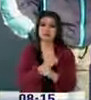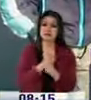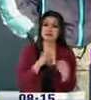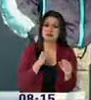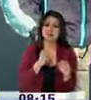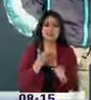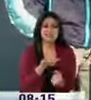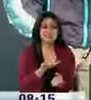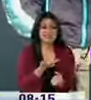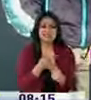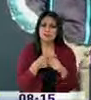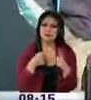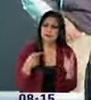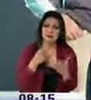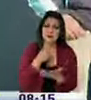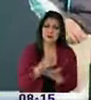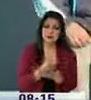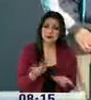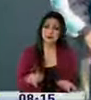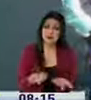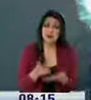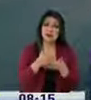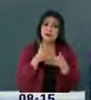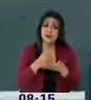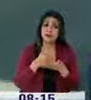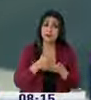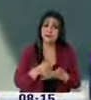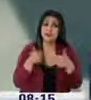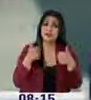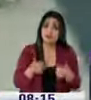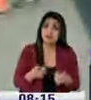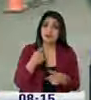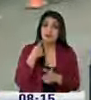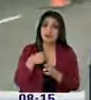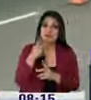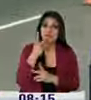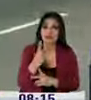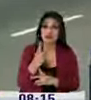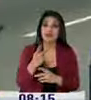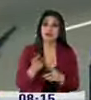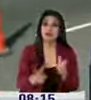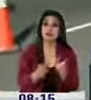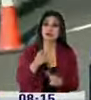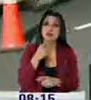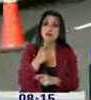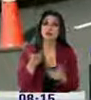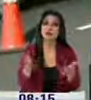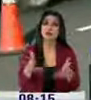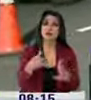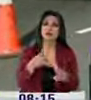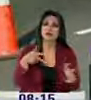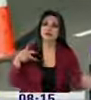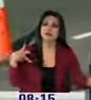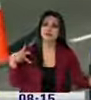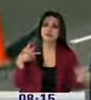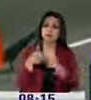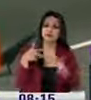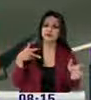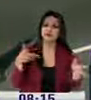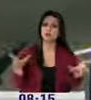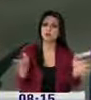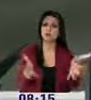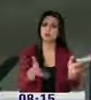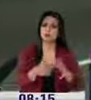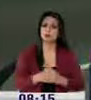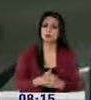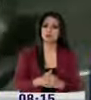iba acorde a la realidad. La realidad es que como usted vio y las tomas dicen que aquí no hay ningún tráfico que ocasione